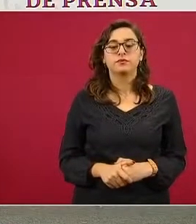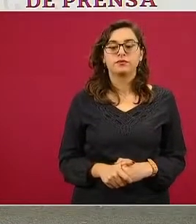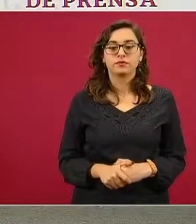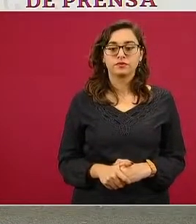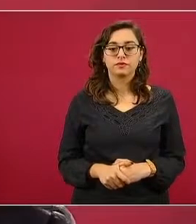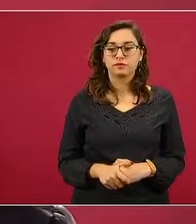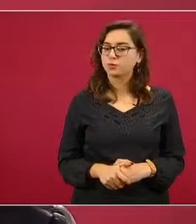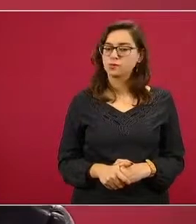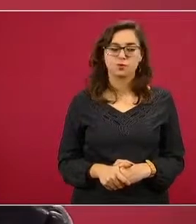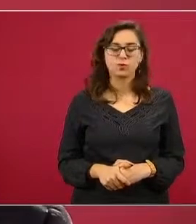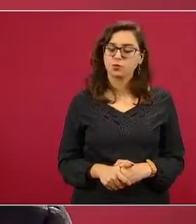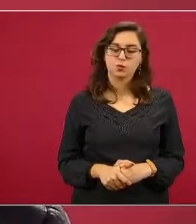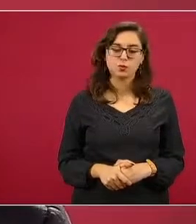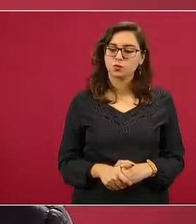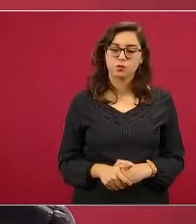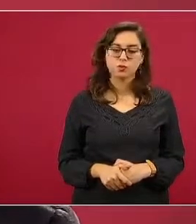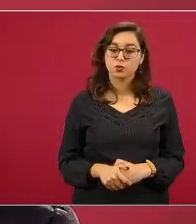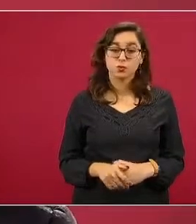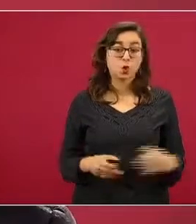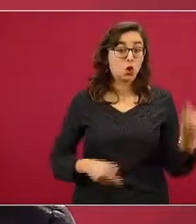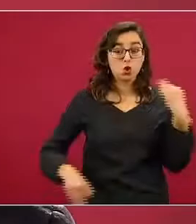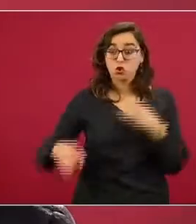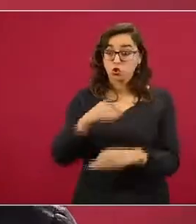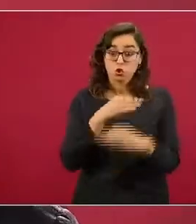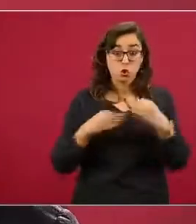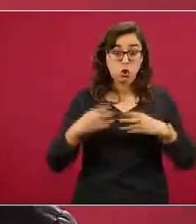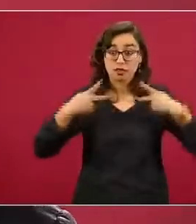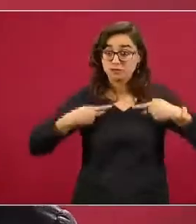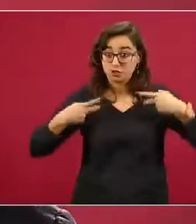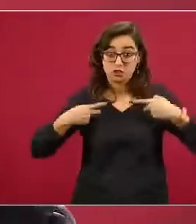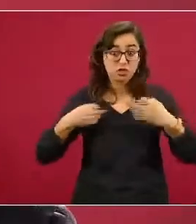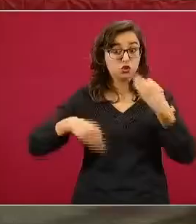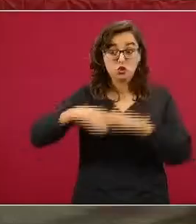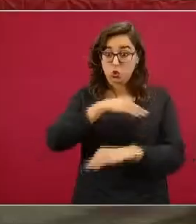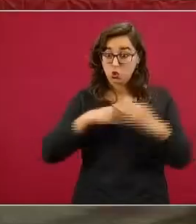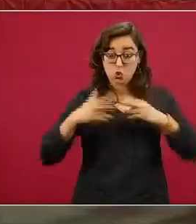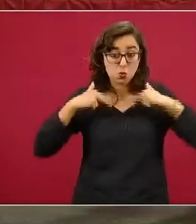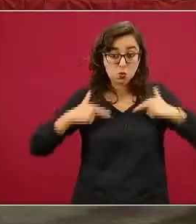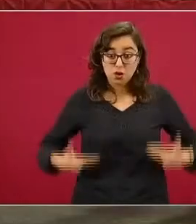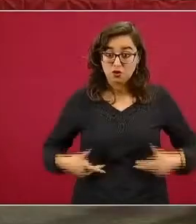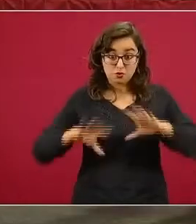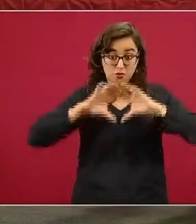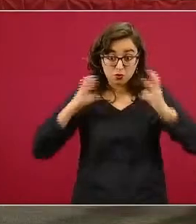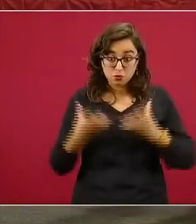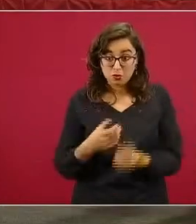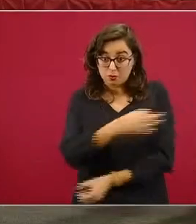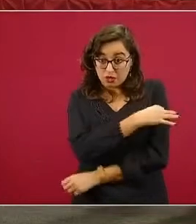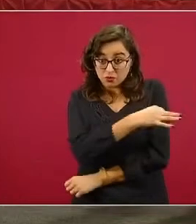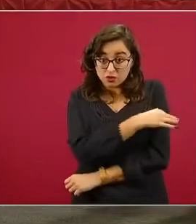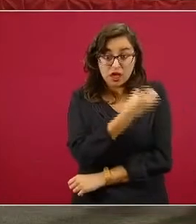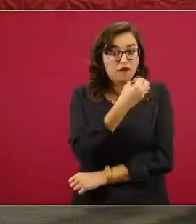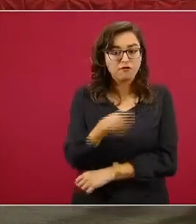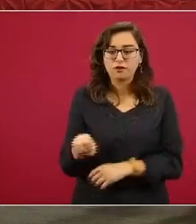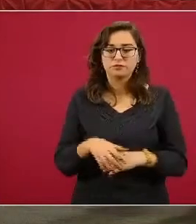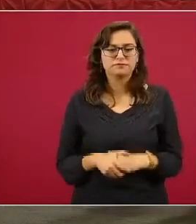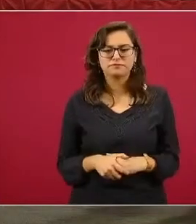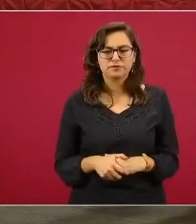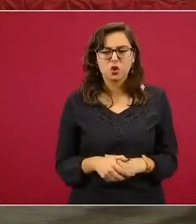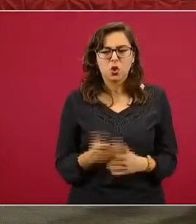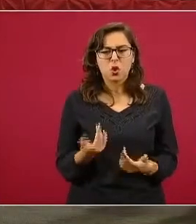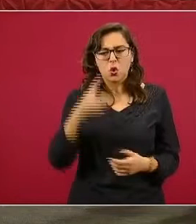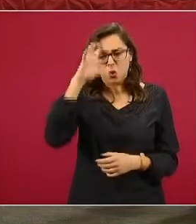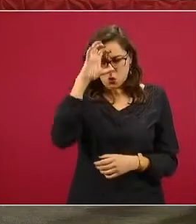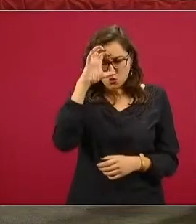no necesariamente todos los ciudadanos del mundo, todos los habitantes del mundo tienen que vacunarse. Y esto tiene que ver con un